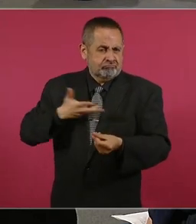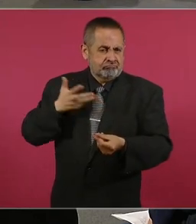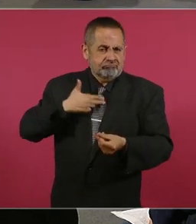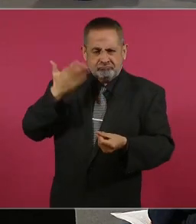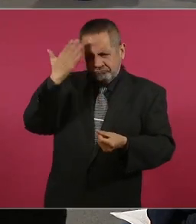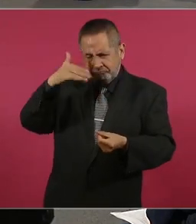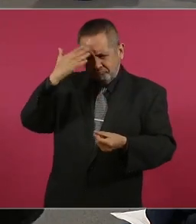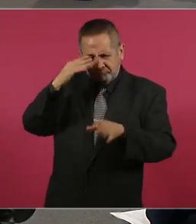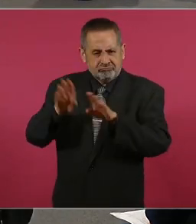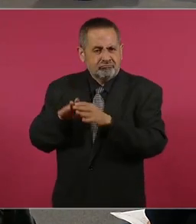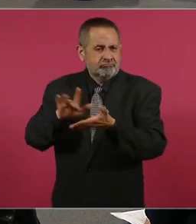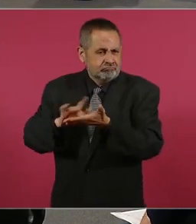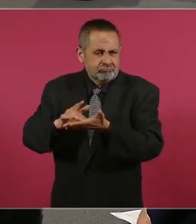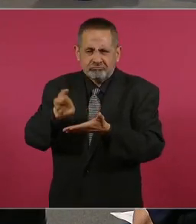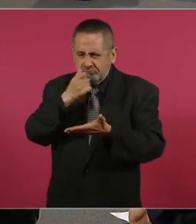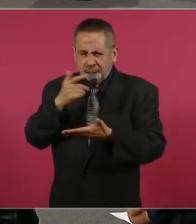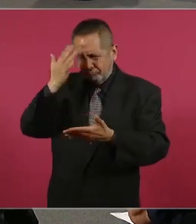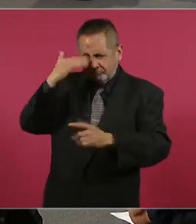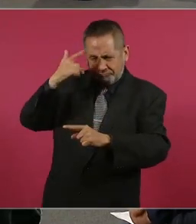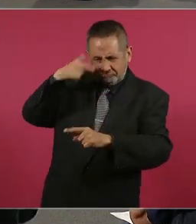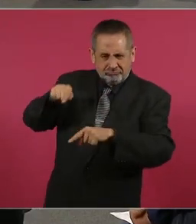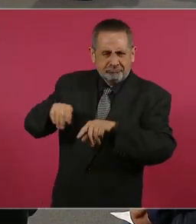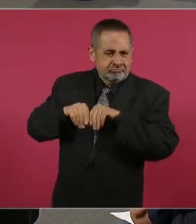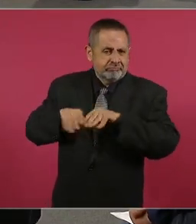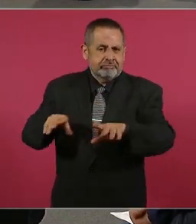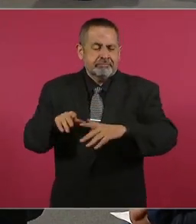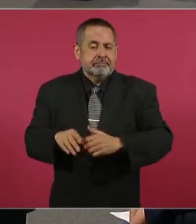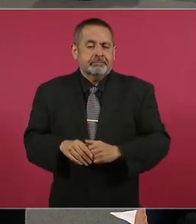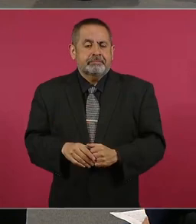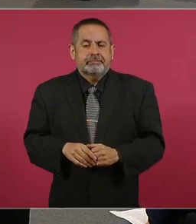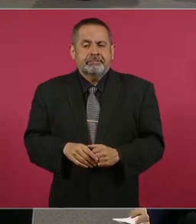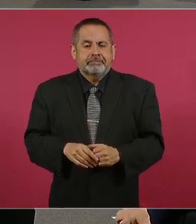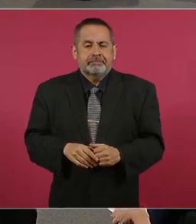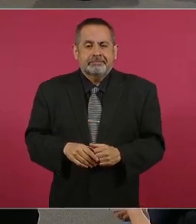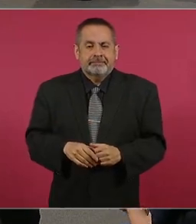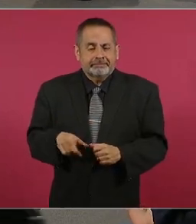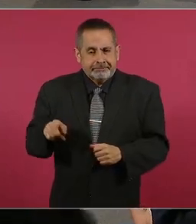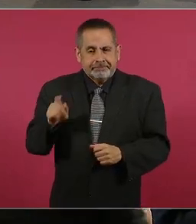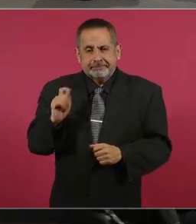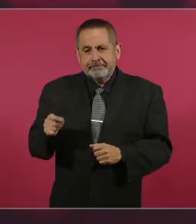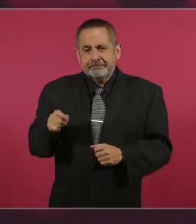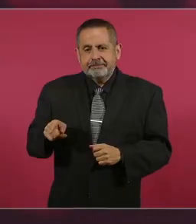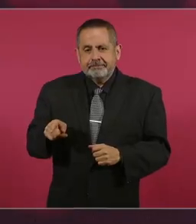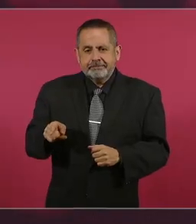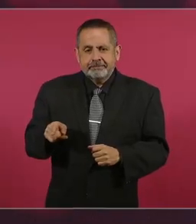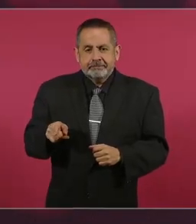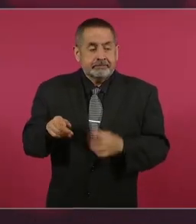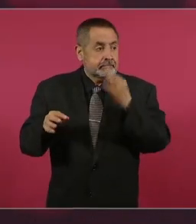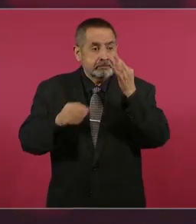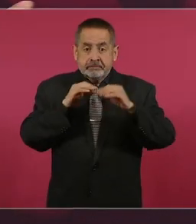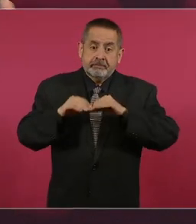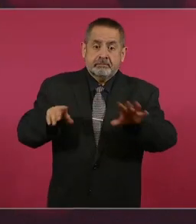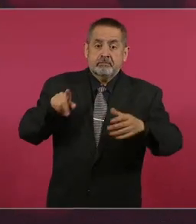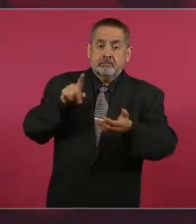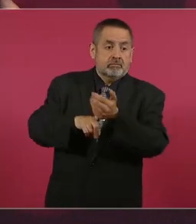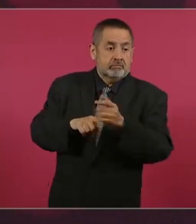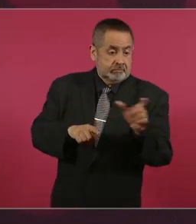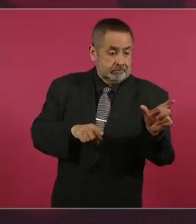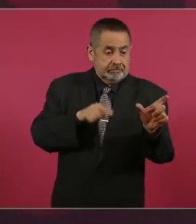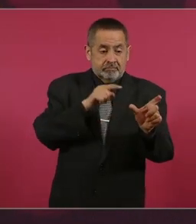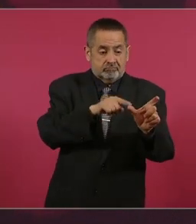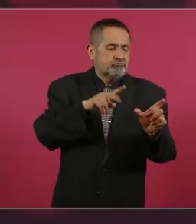el resultado de la investigación y ya se hacía promoción del